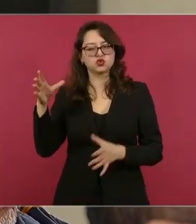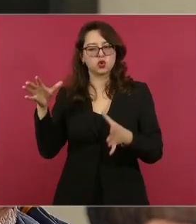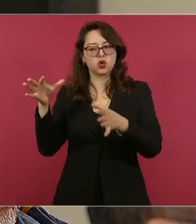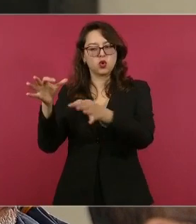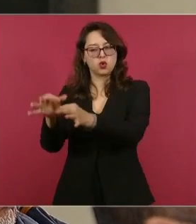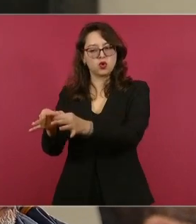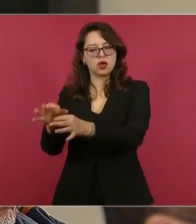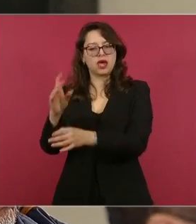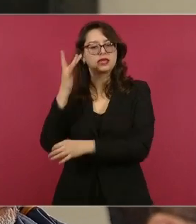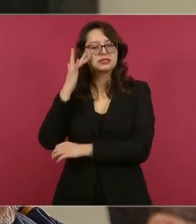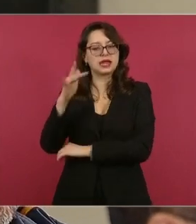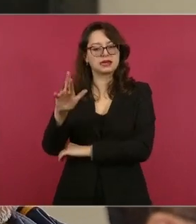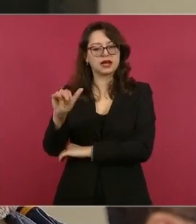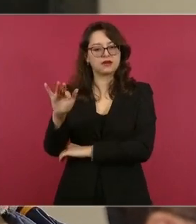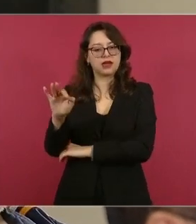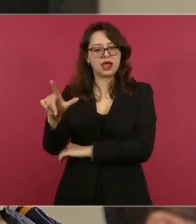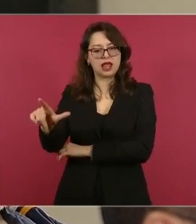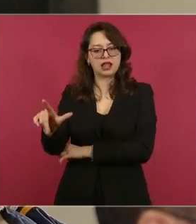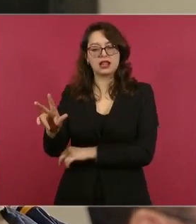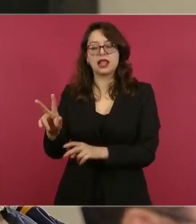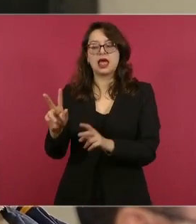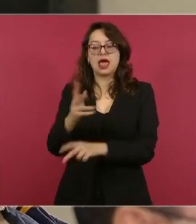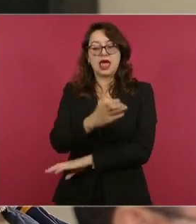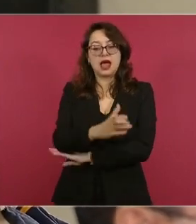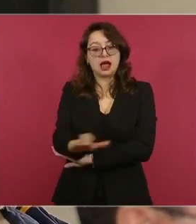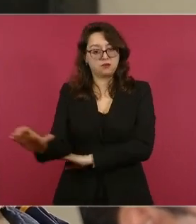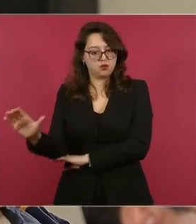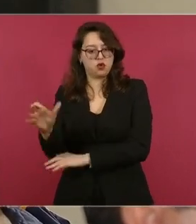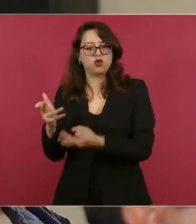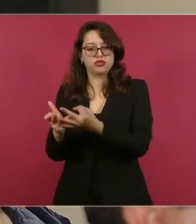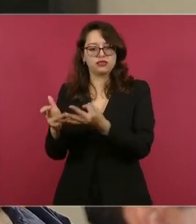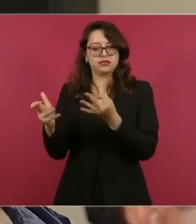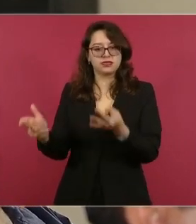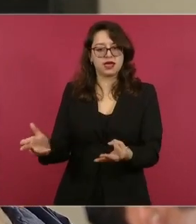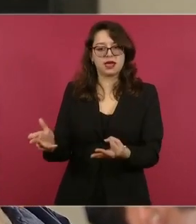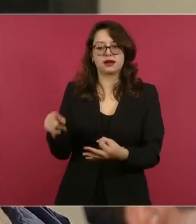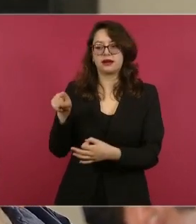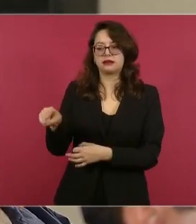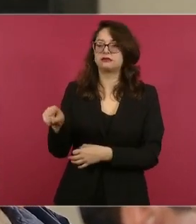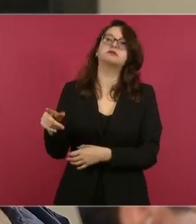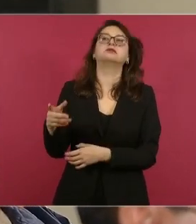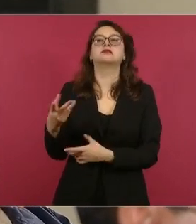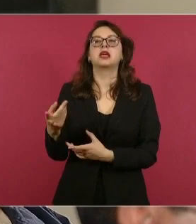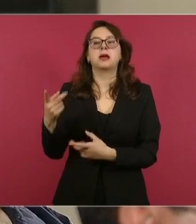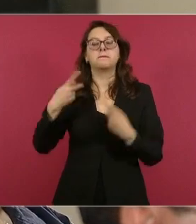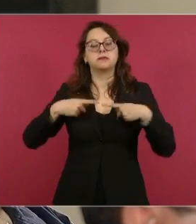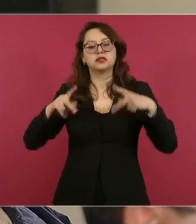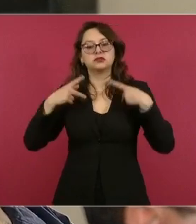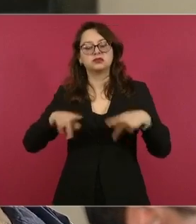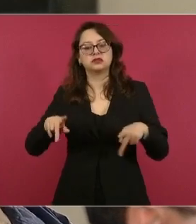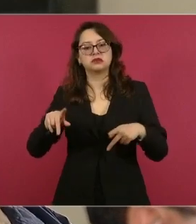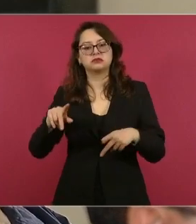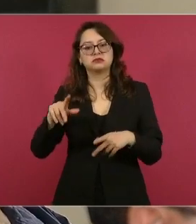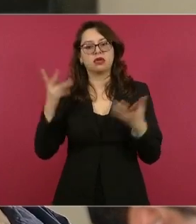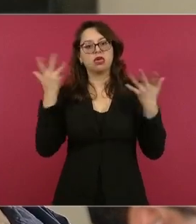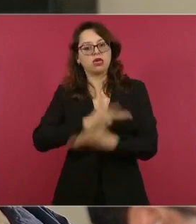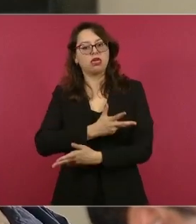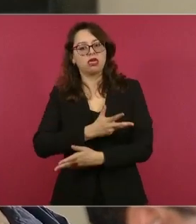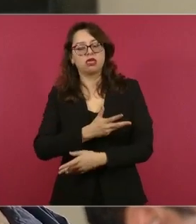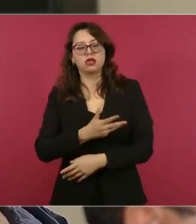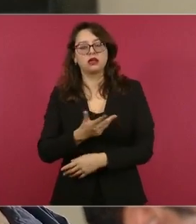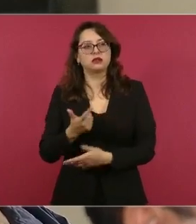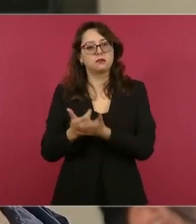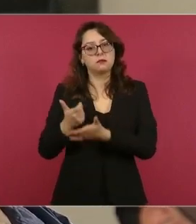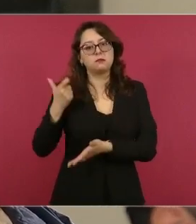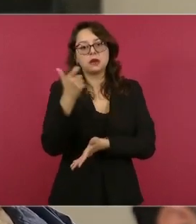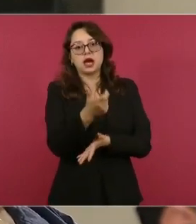piden pues la ayuda del gobierno, ya que organismos pues les han engañado, les han estado cobrando una cantidad de dinero en